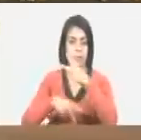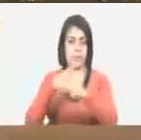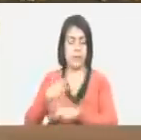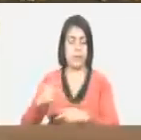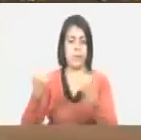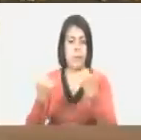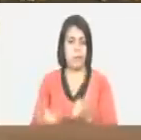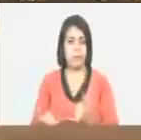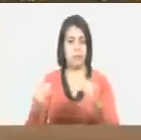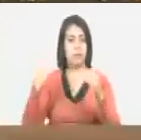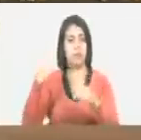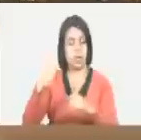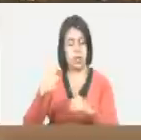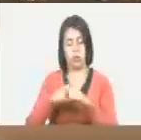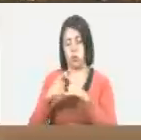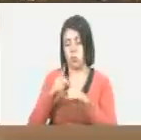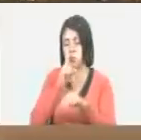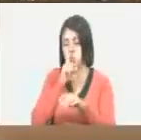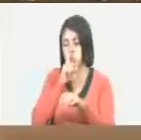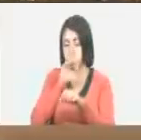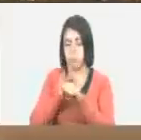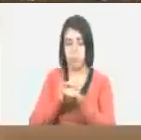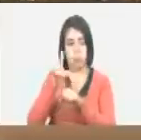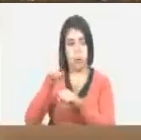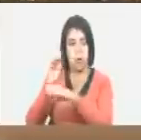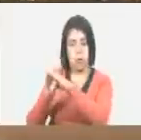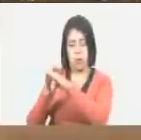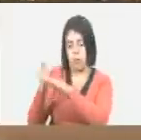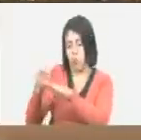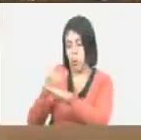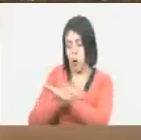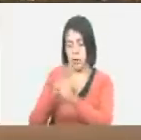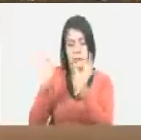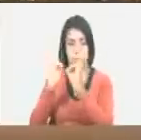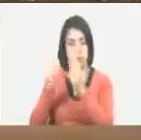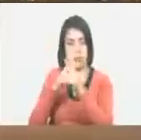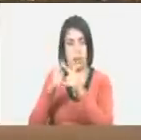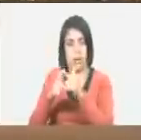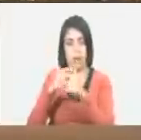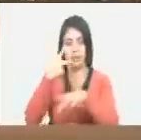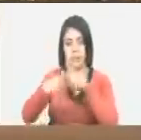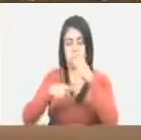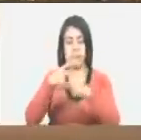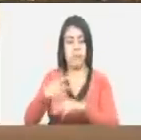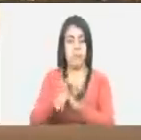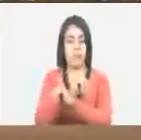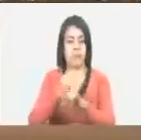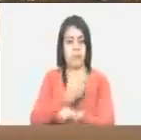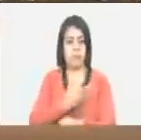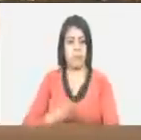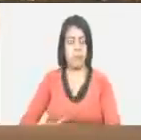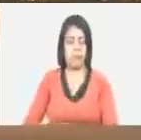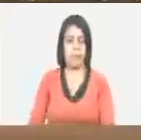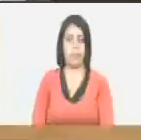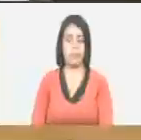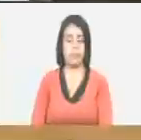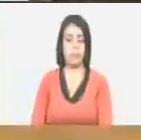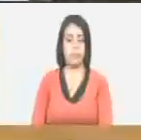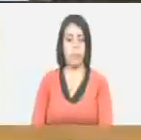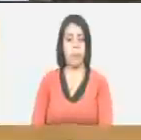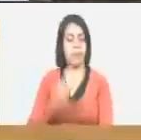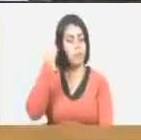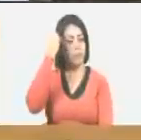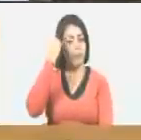se encuentran a derecho, no siendo necesarias notificaciones adicionales en el curso del procedimiento. Es todo, señor presidente.